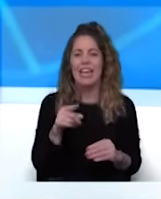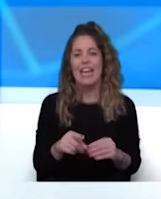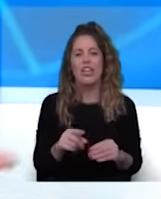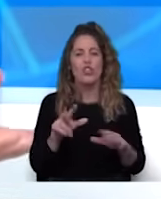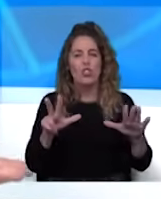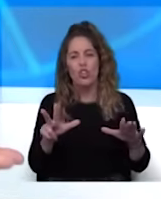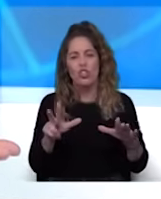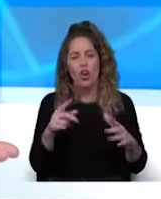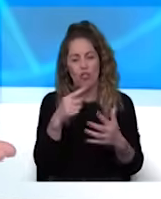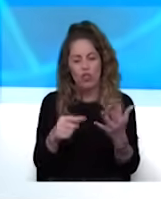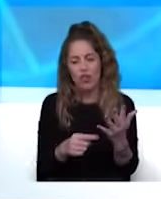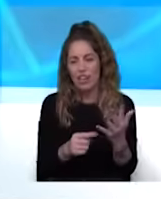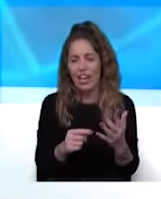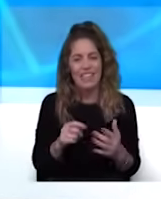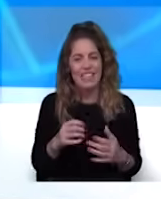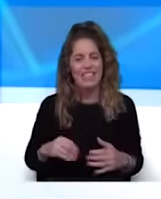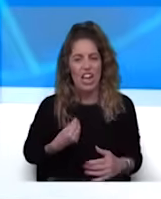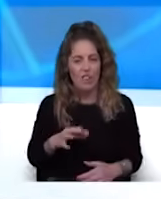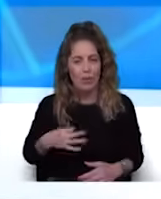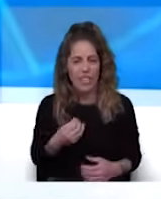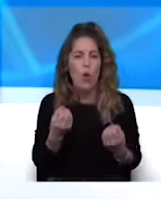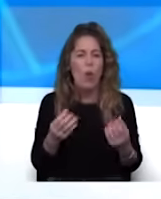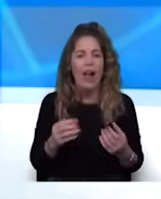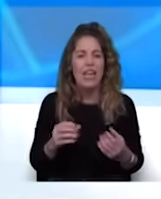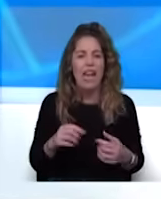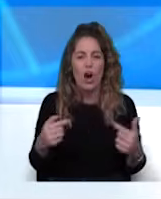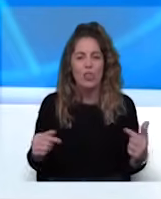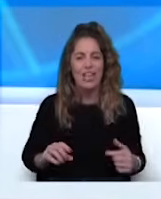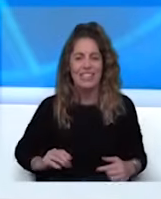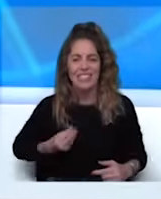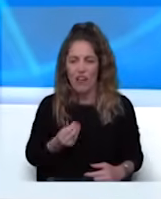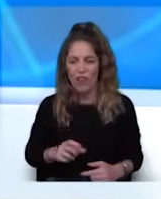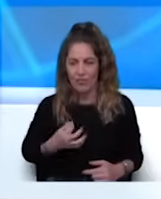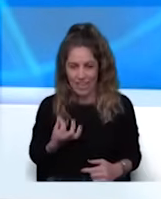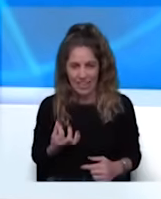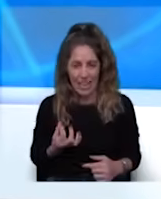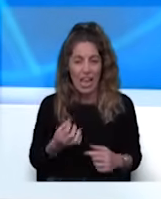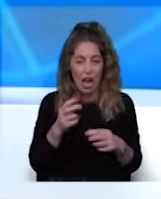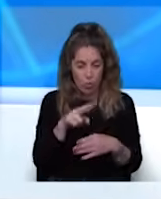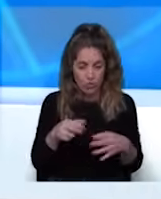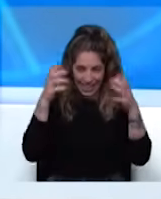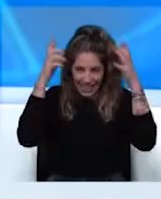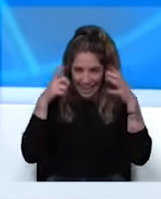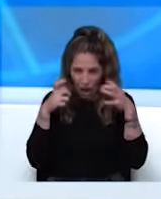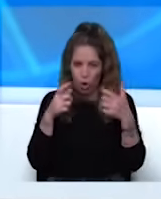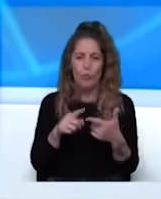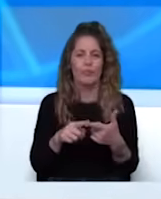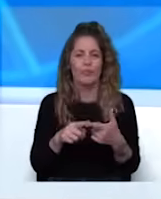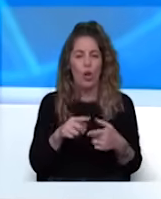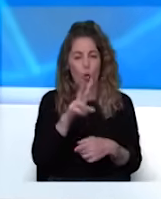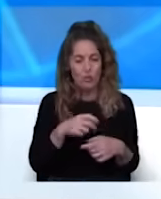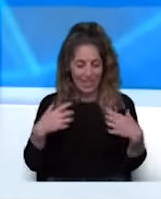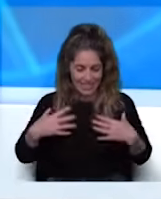ocho factores que salvan vidas Cuáles son los factores que salvan vidas la utilización del casco la utilización de